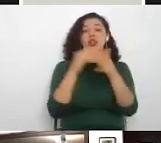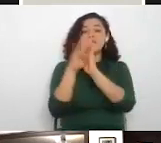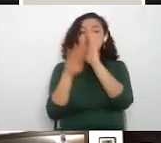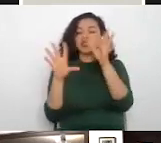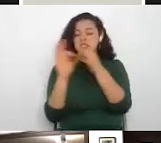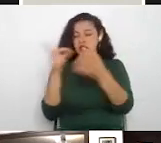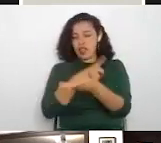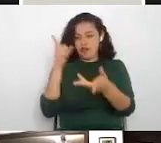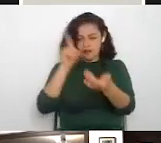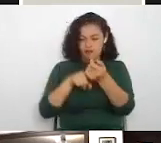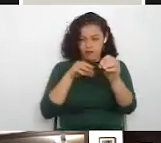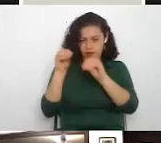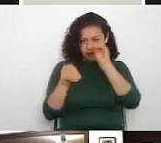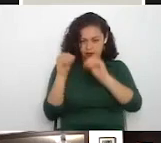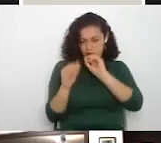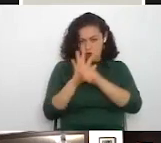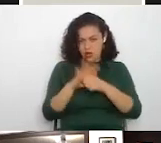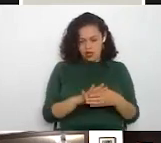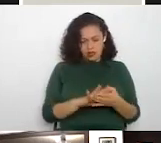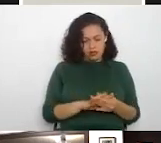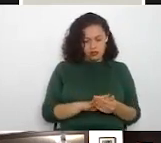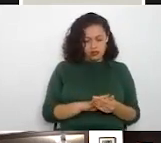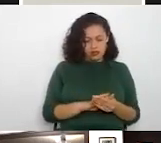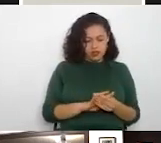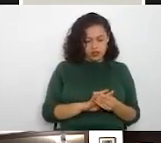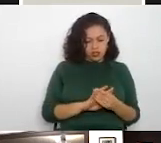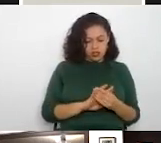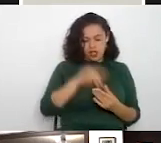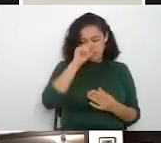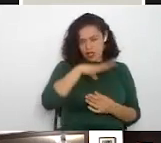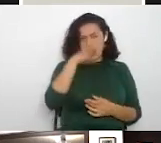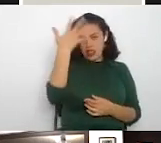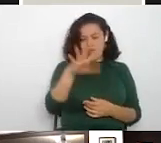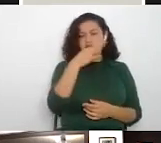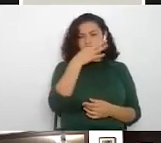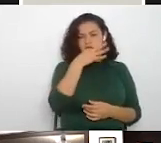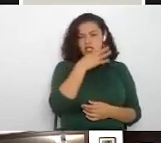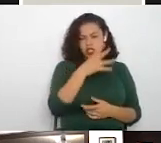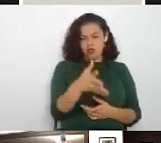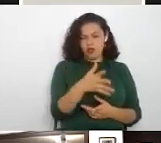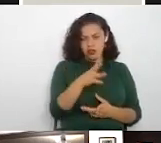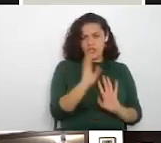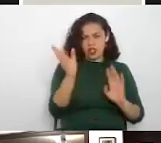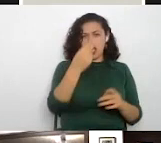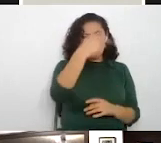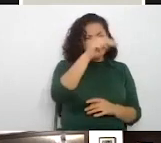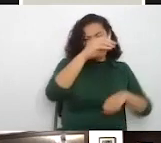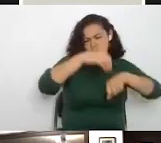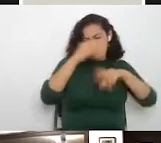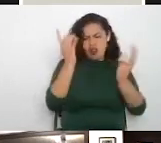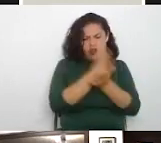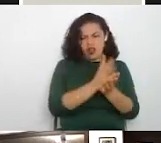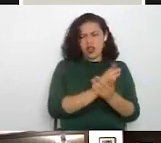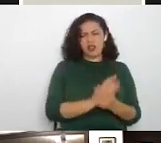integrar al manual. Igualmente, aquí tenemos 10 minutos hasta donde lleguen, no hay ningún problema. Y pónganle nada más el nombre, también nada más definan